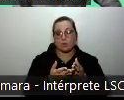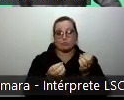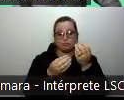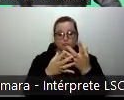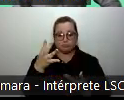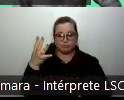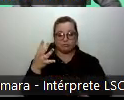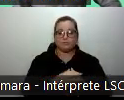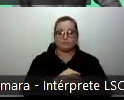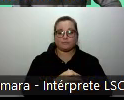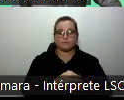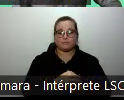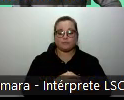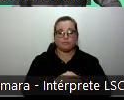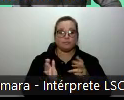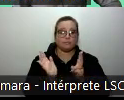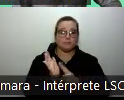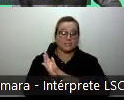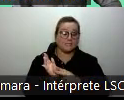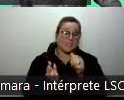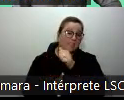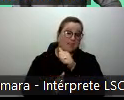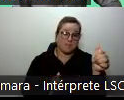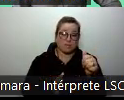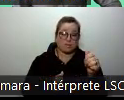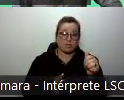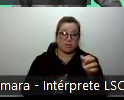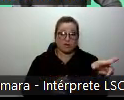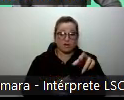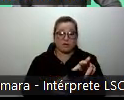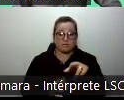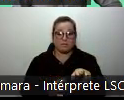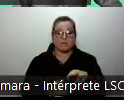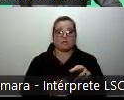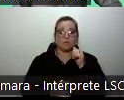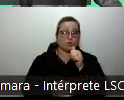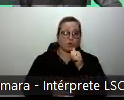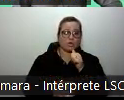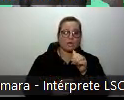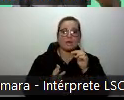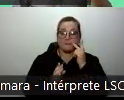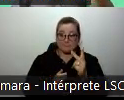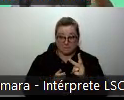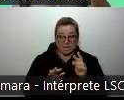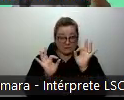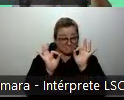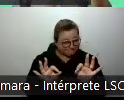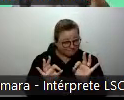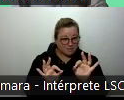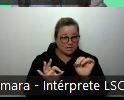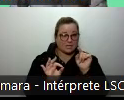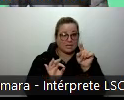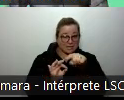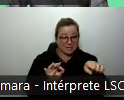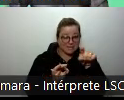cierto pero la verdad es que todos pequeños laps estudio repaso casi todos los días excelente Miren la clave para este para este